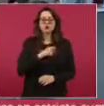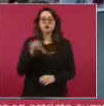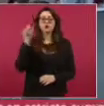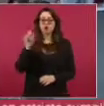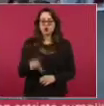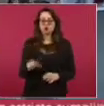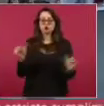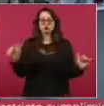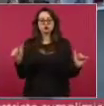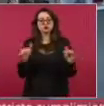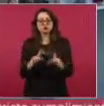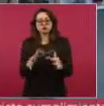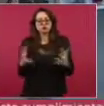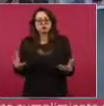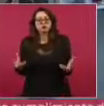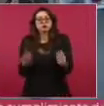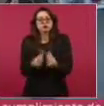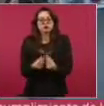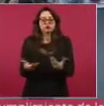esta importante